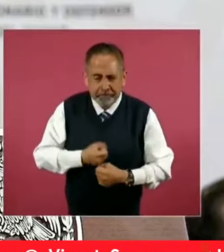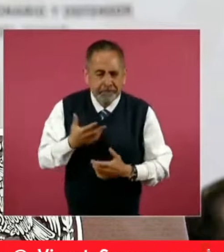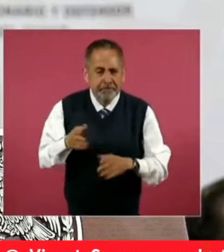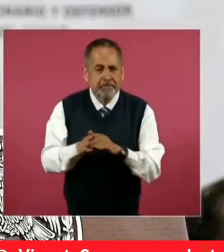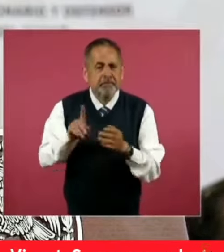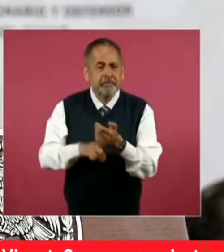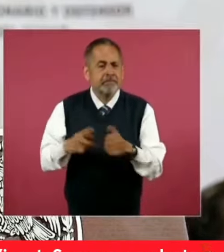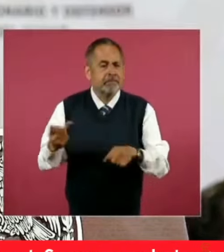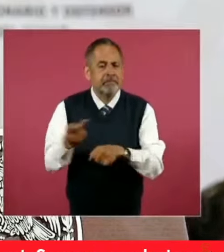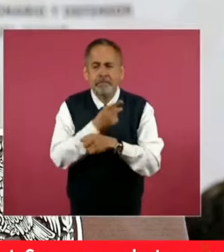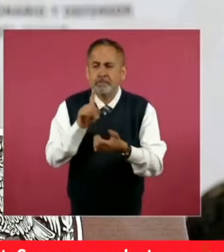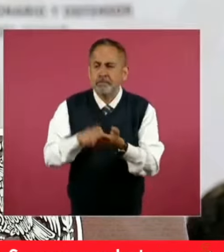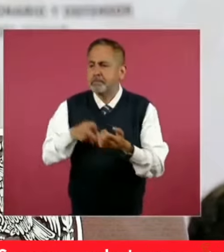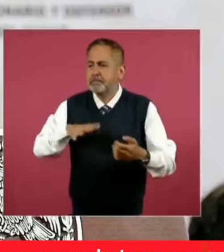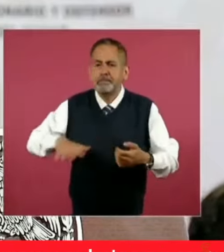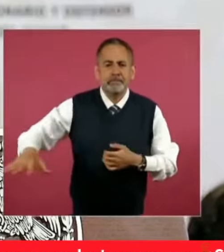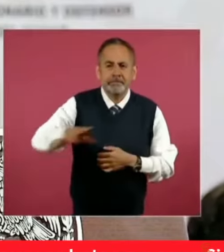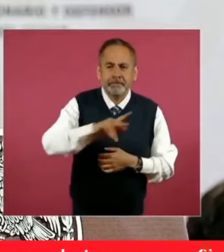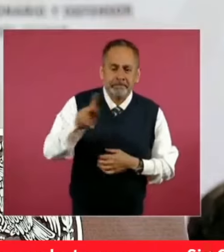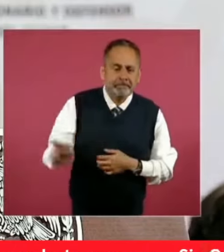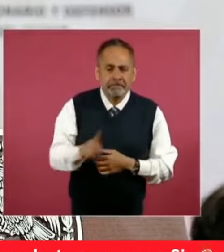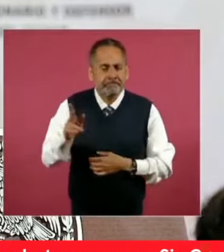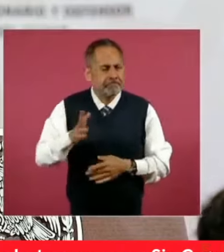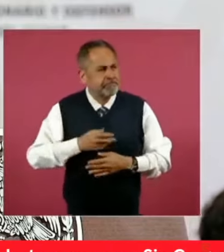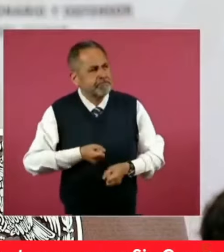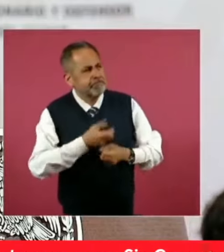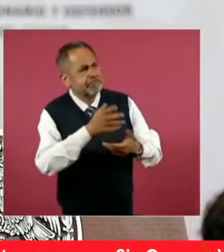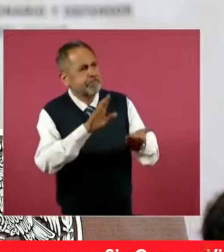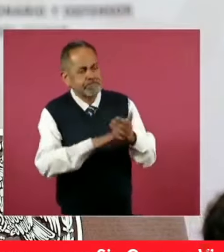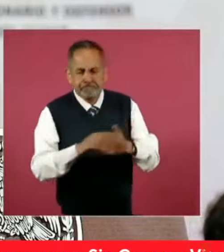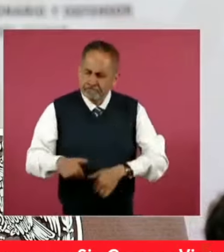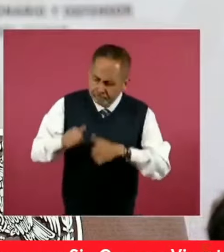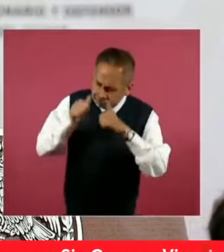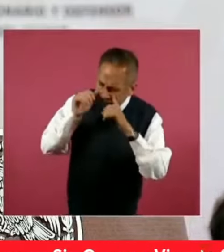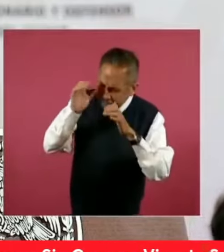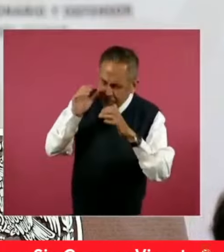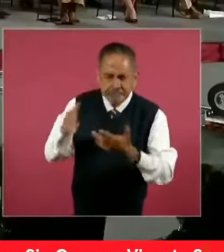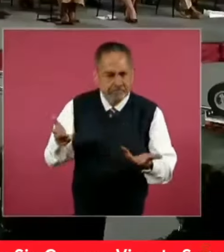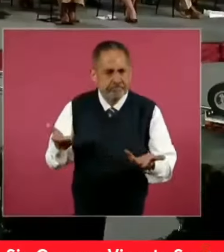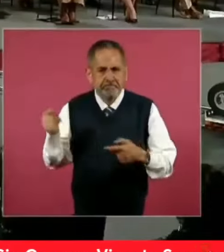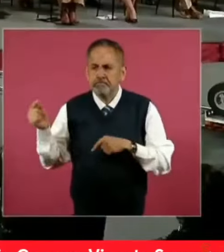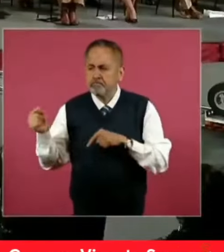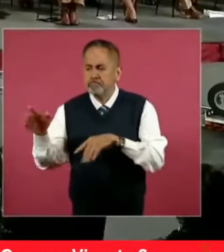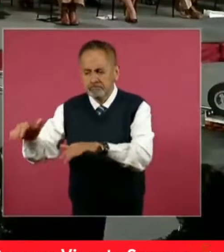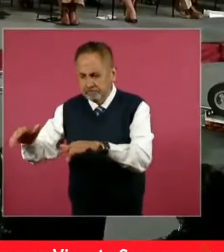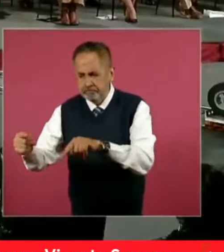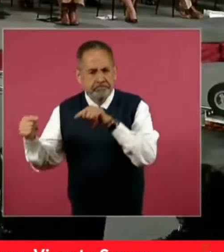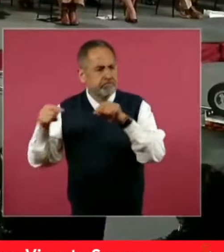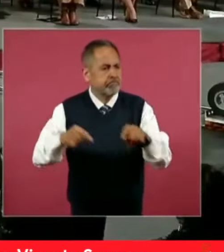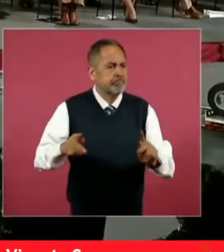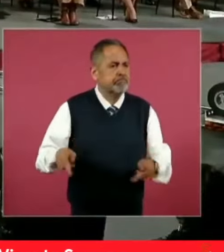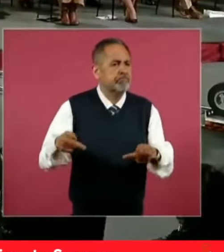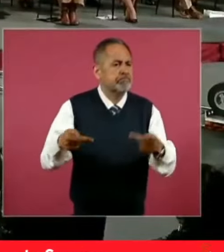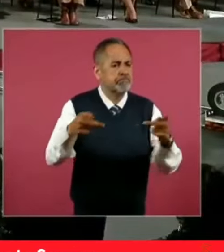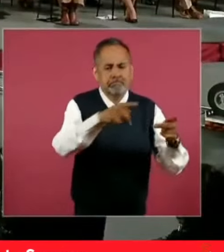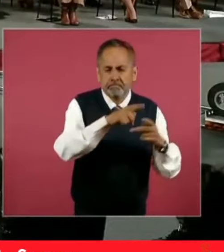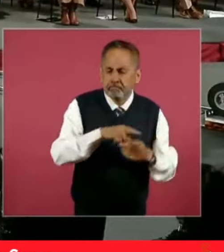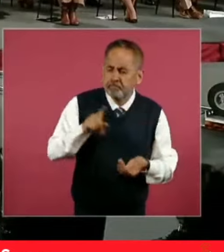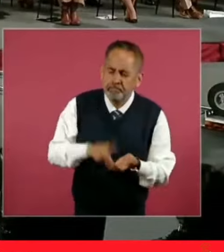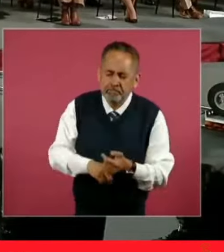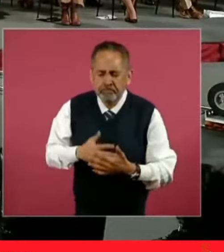que está ocurriendo desde nuestros pueblos, así como un espacio muy digno de venta, el que consideramos ahora nuestro